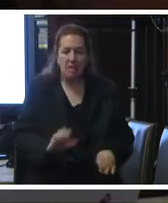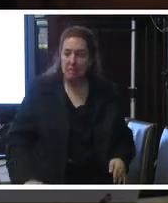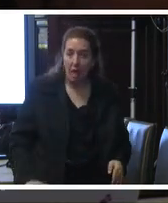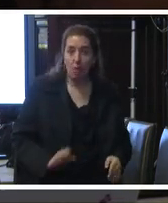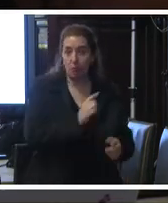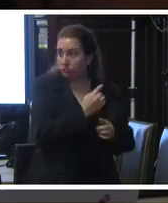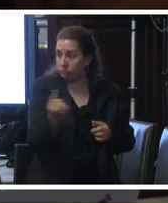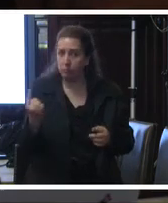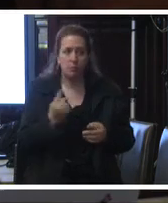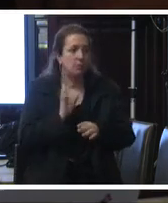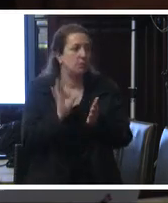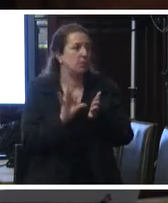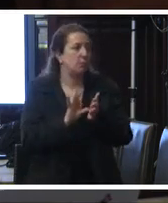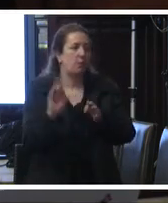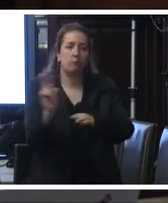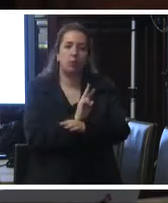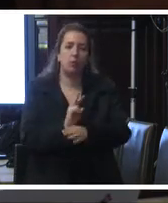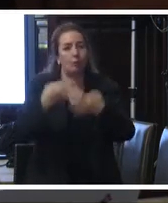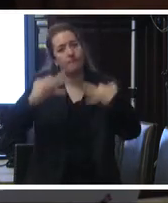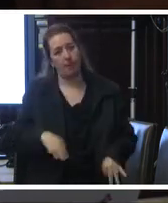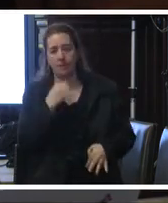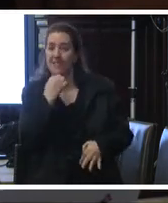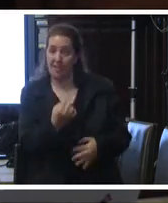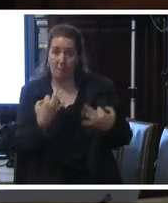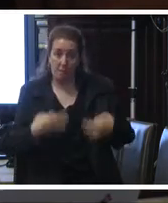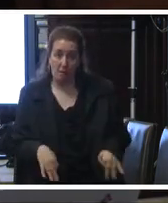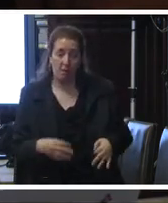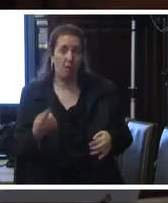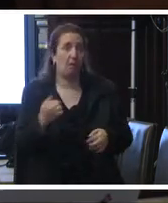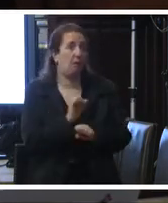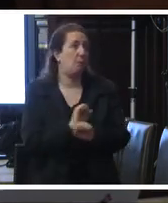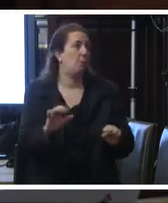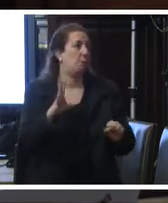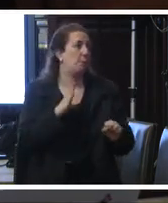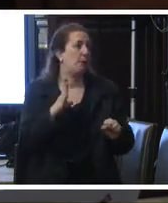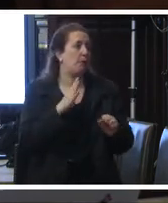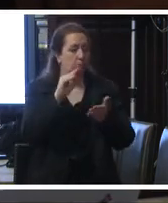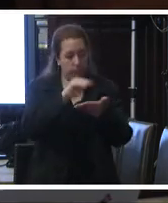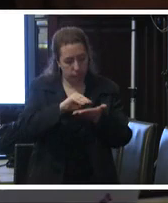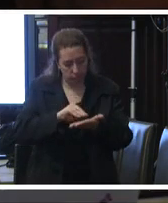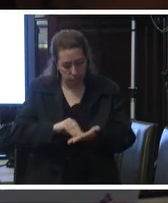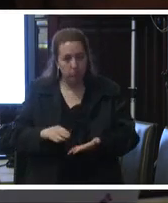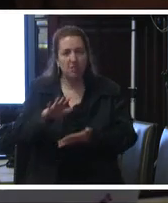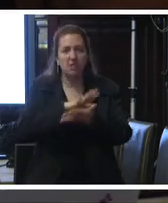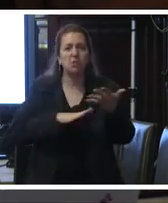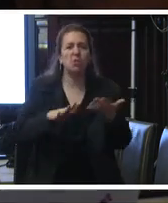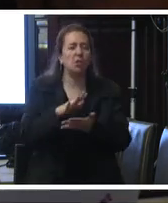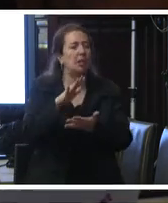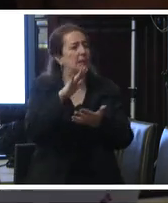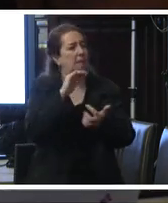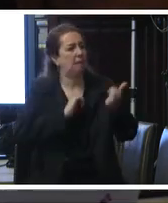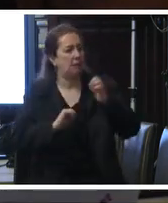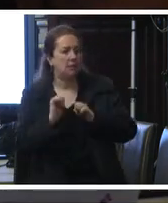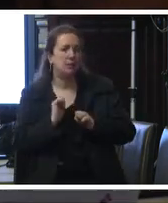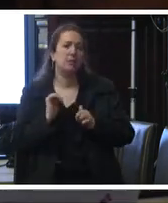sistema de protección eficiente, que básicamente pueda tener, por ejemplo, un registro de casos de afectaciones de mujeres